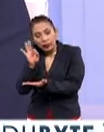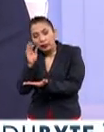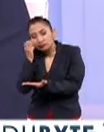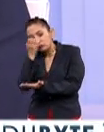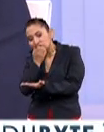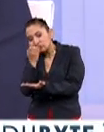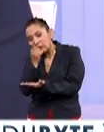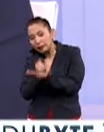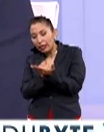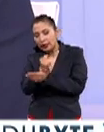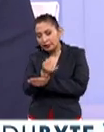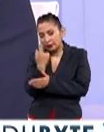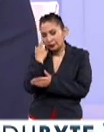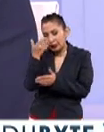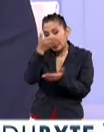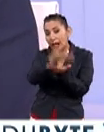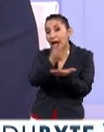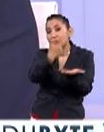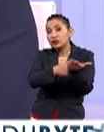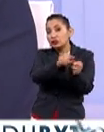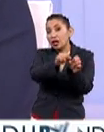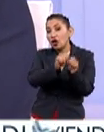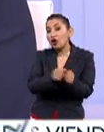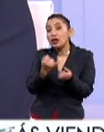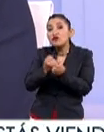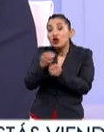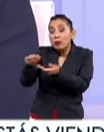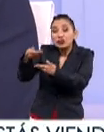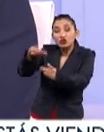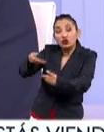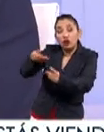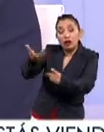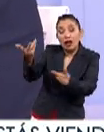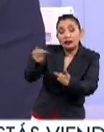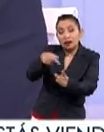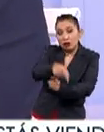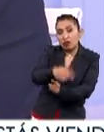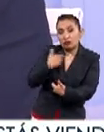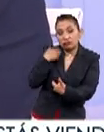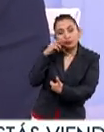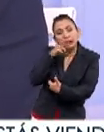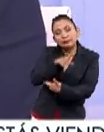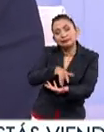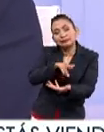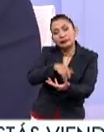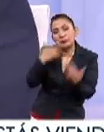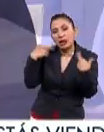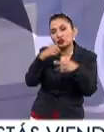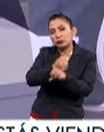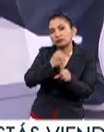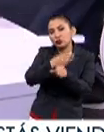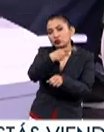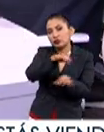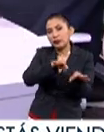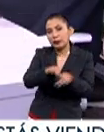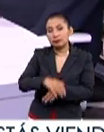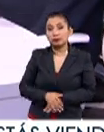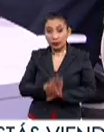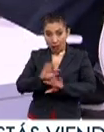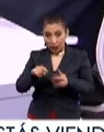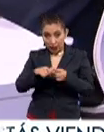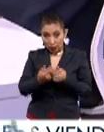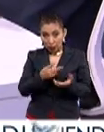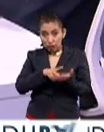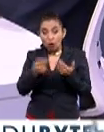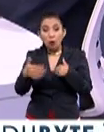tomar decisiones al interior del aula con base en información que se genera a partir de la práctica del propio profesor. Ahora, ¿ya se echó a andar este